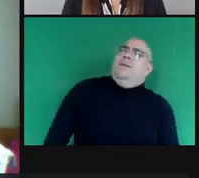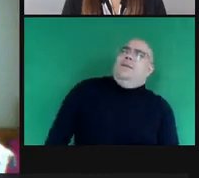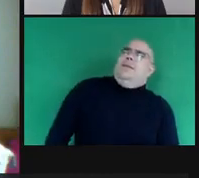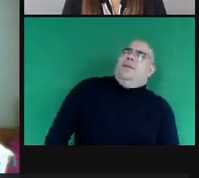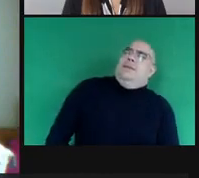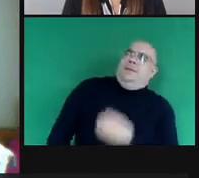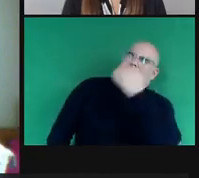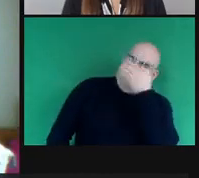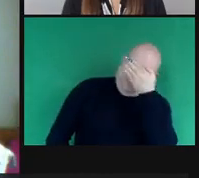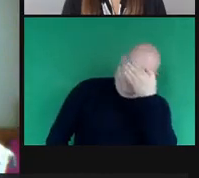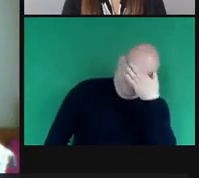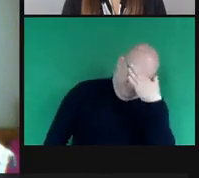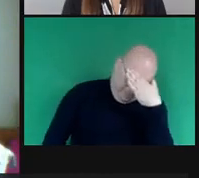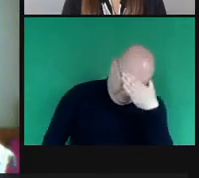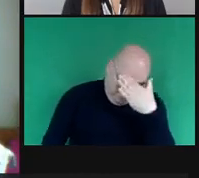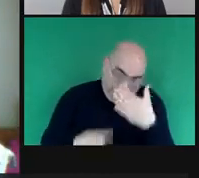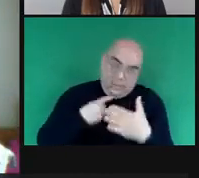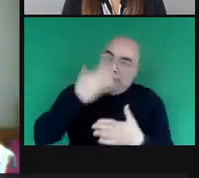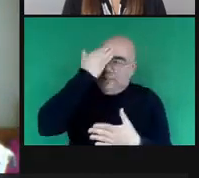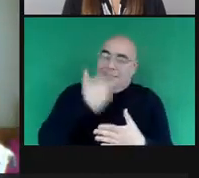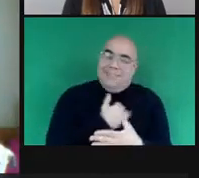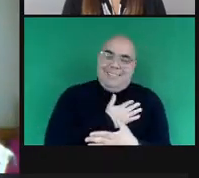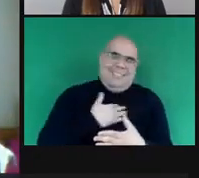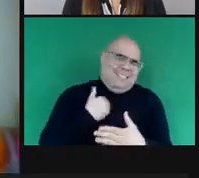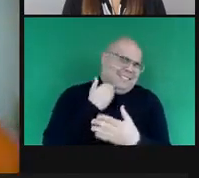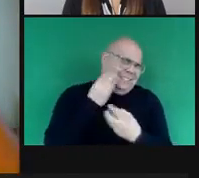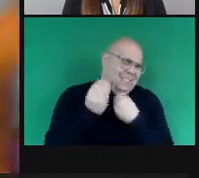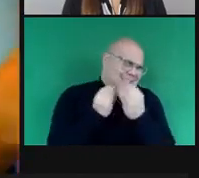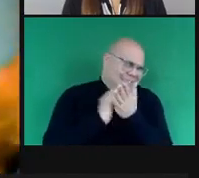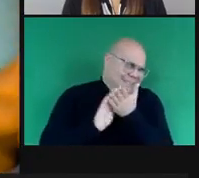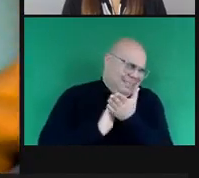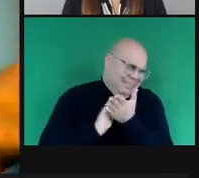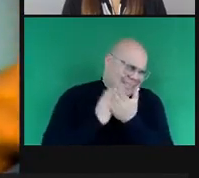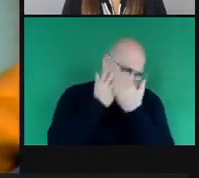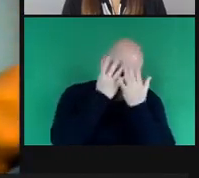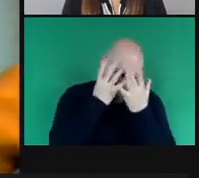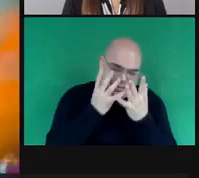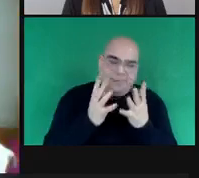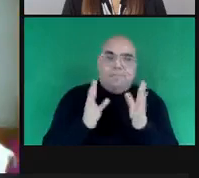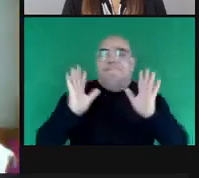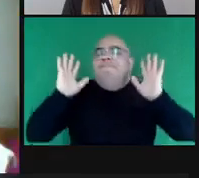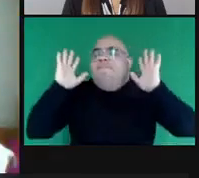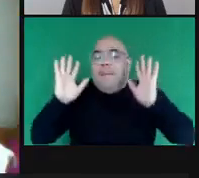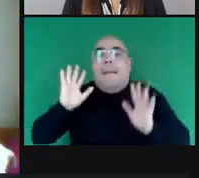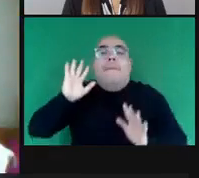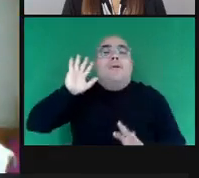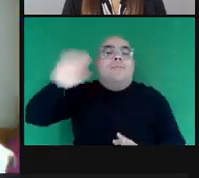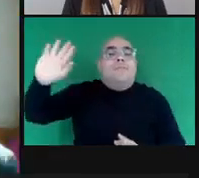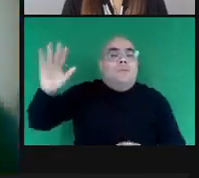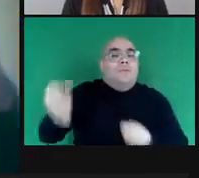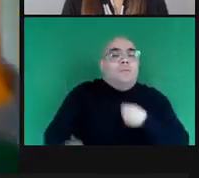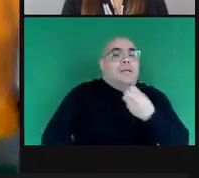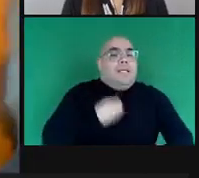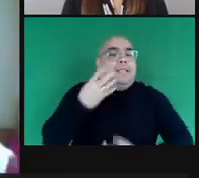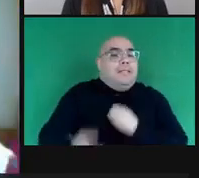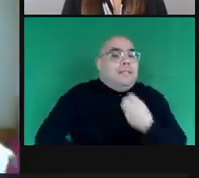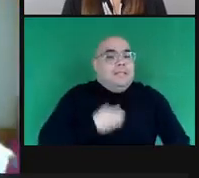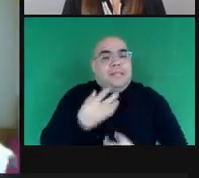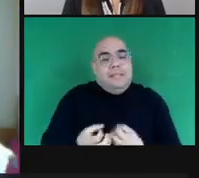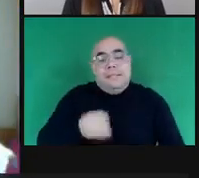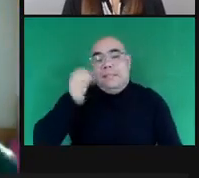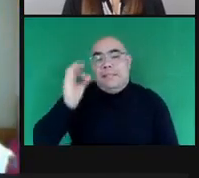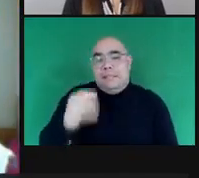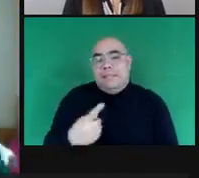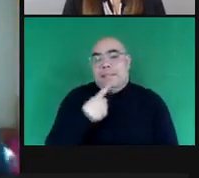voy a hacer acá? Pero finalmente, pues es un modo de expresión y pues siempre va a haber